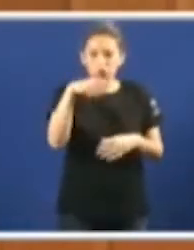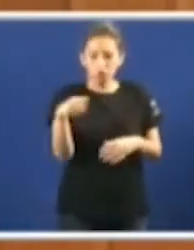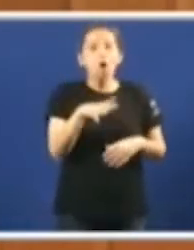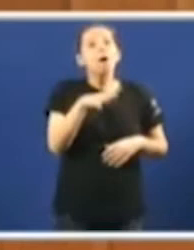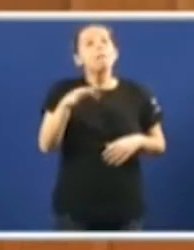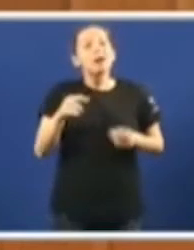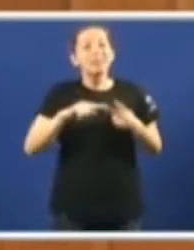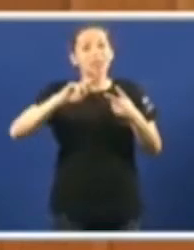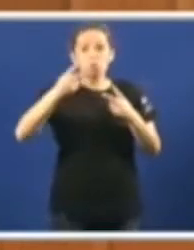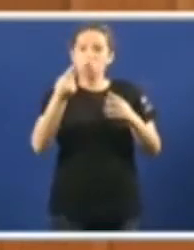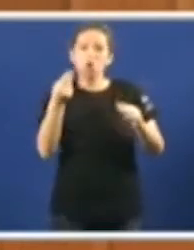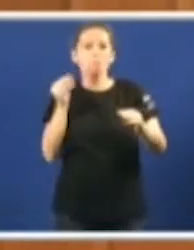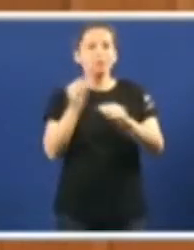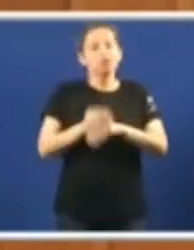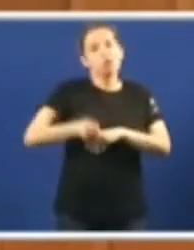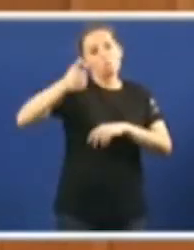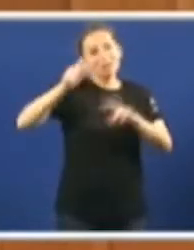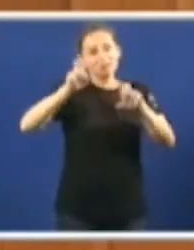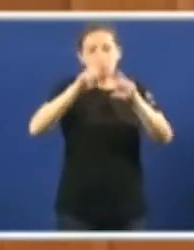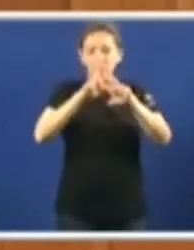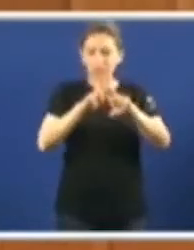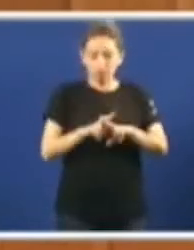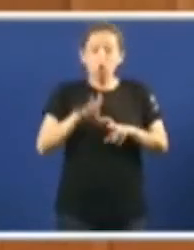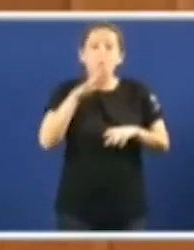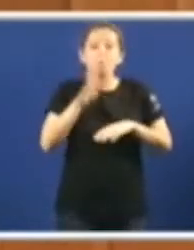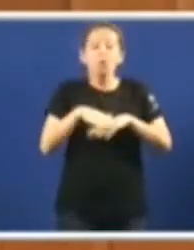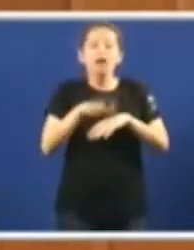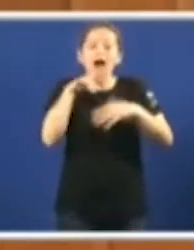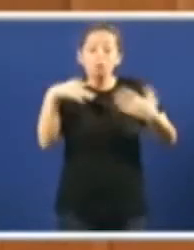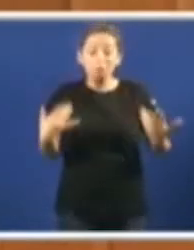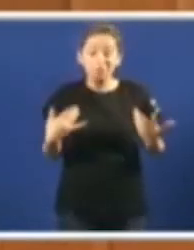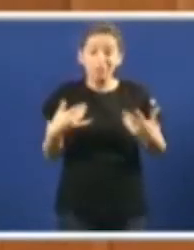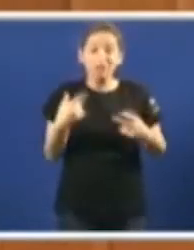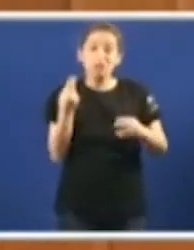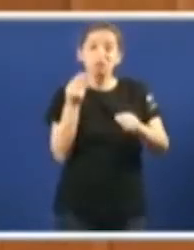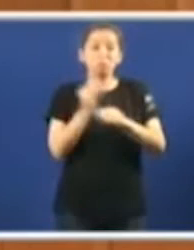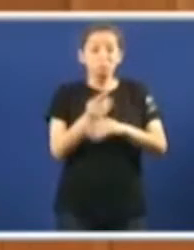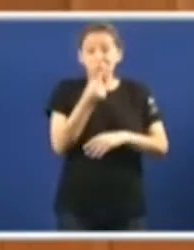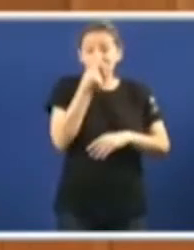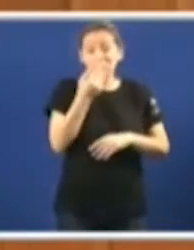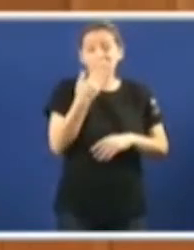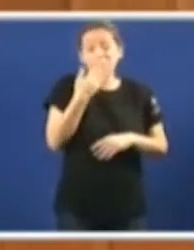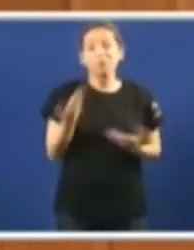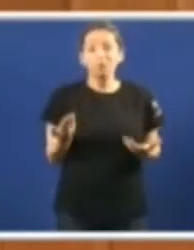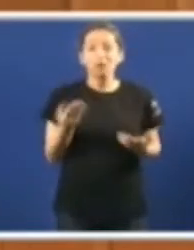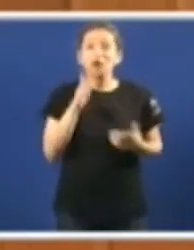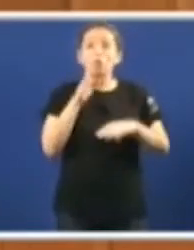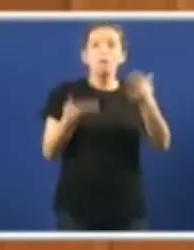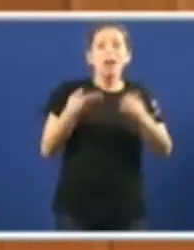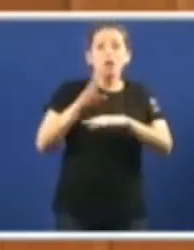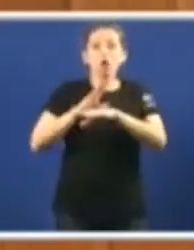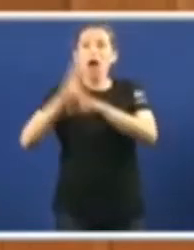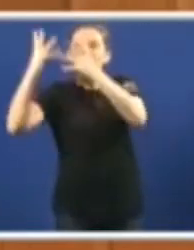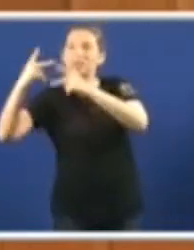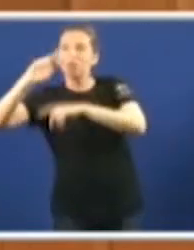investir moitísimo máis en investigación. Na actualidade é ridículo en comparación co que se está a investir dende outras administracións,